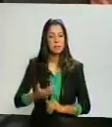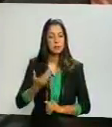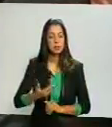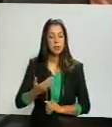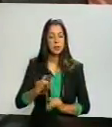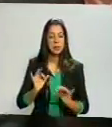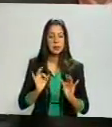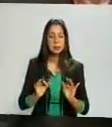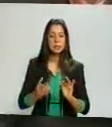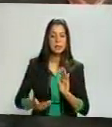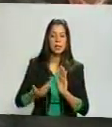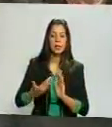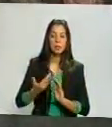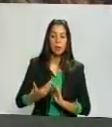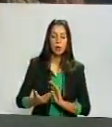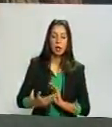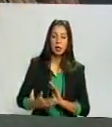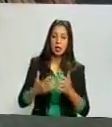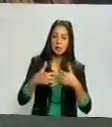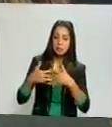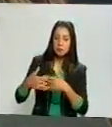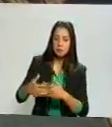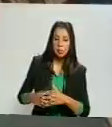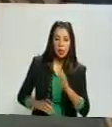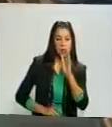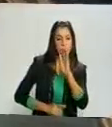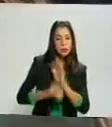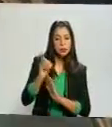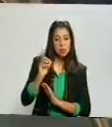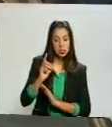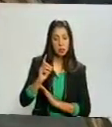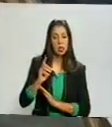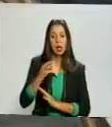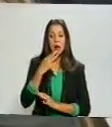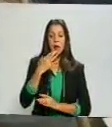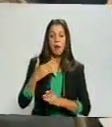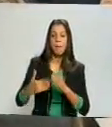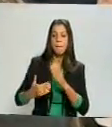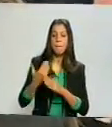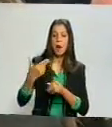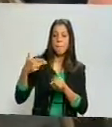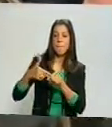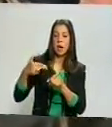la construcción de la economía productiva en Venezuela y para la superación del modelo